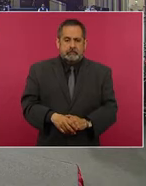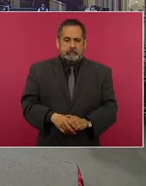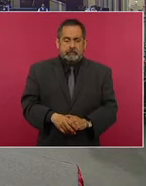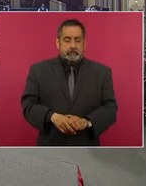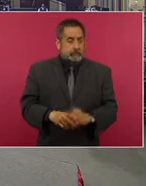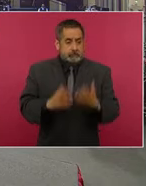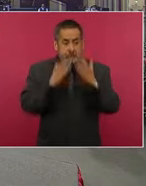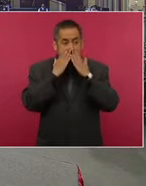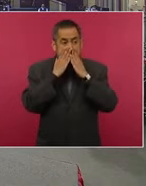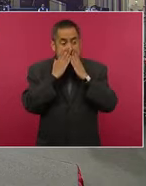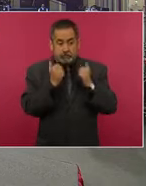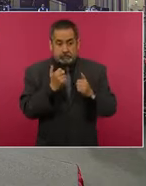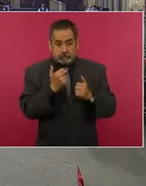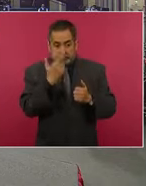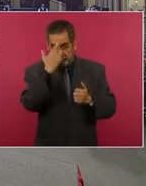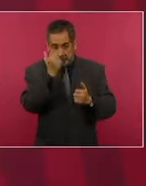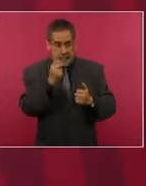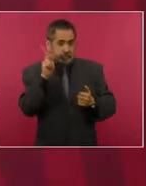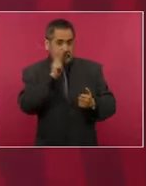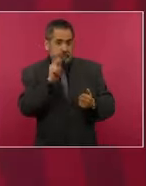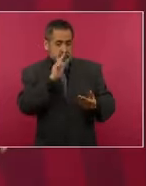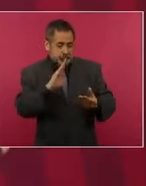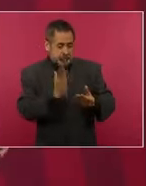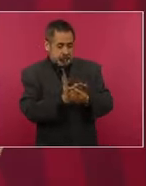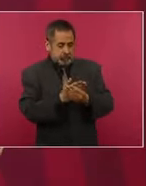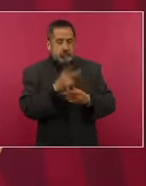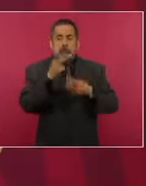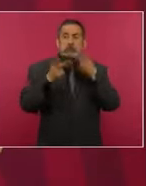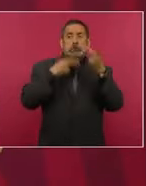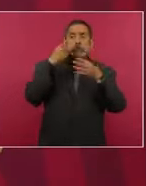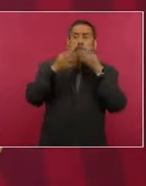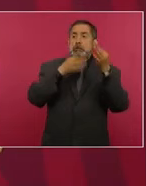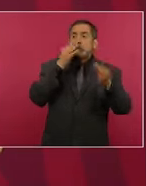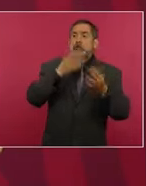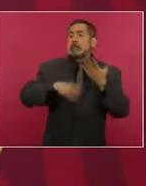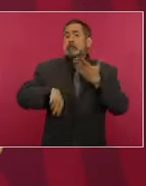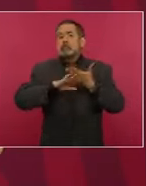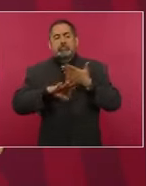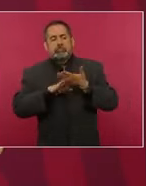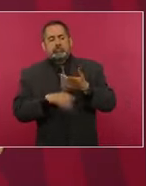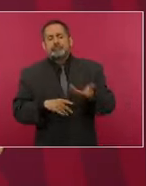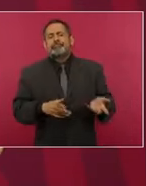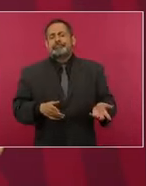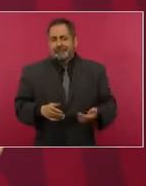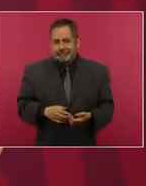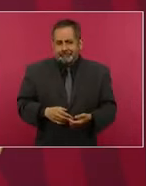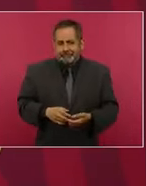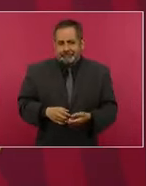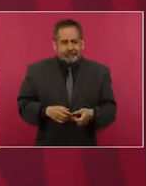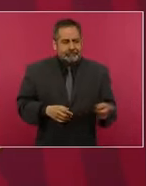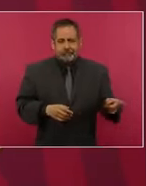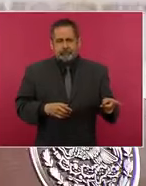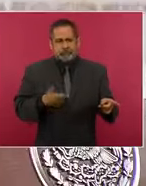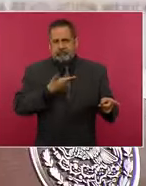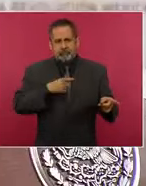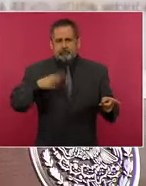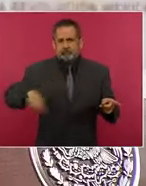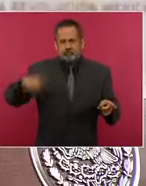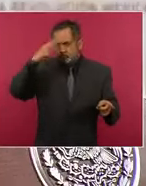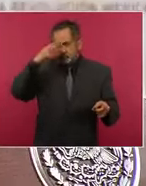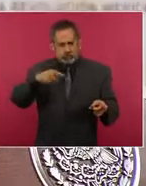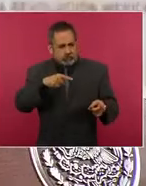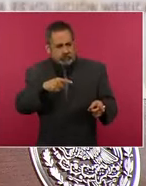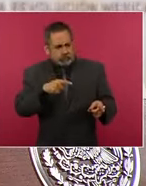Porque si no tienen fundamento y nada más es campaña en contra de nosotros, pues eso no le va a gustar a los